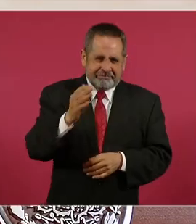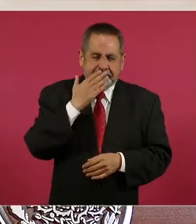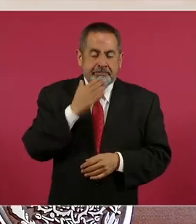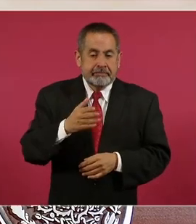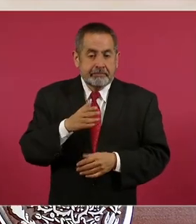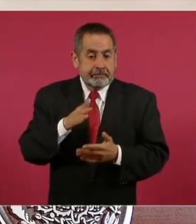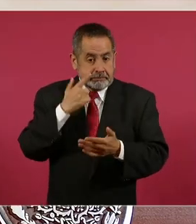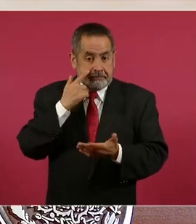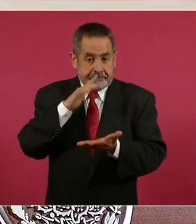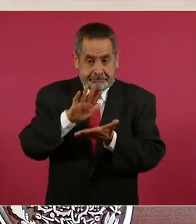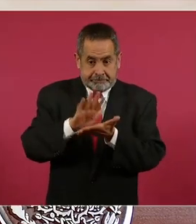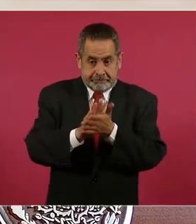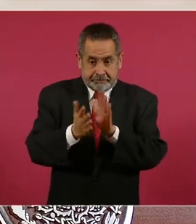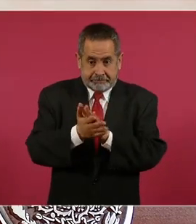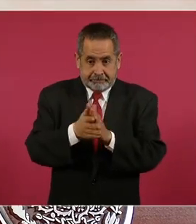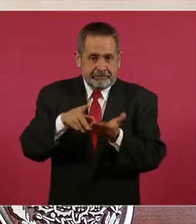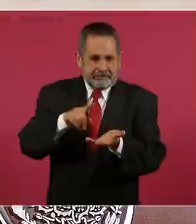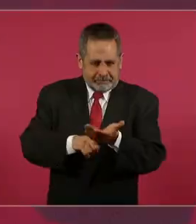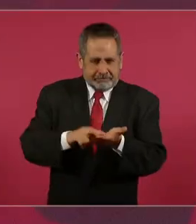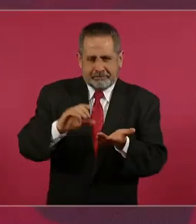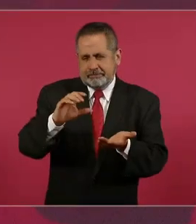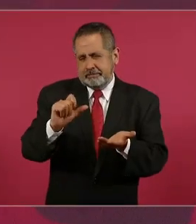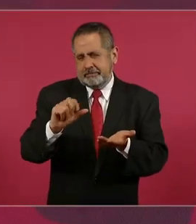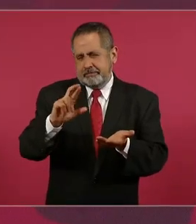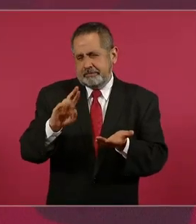la tortilla es carbohidrato.